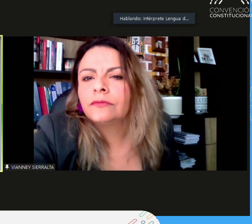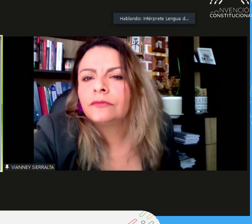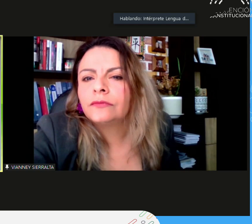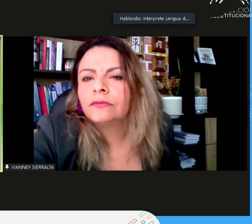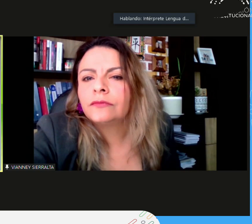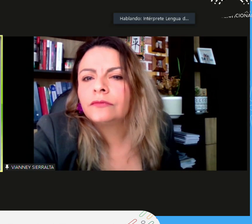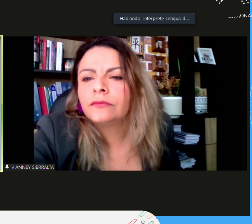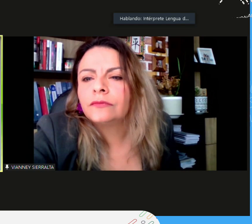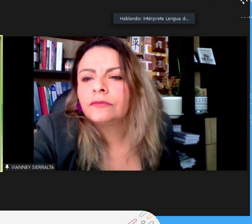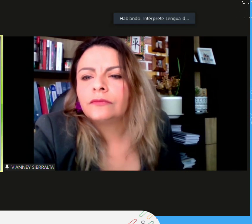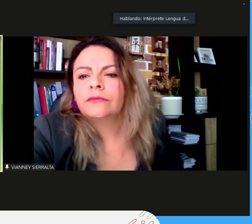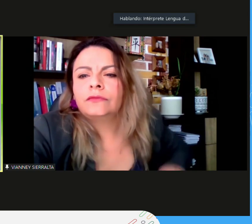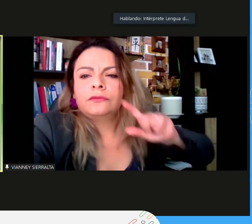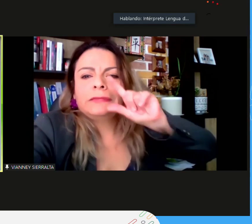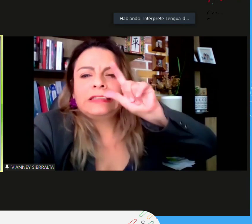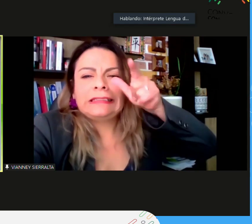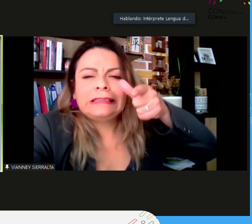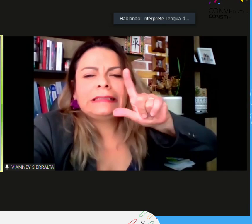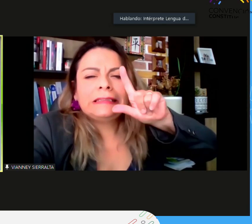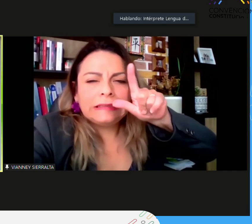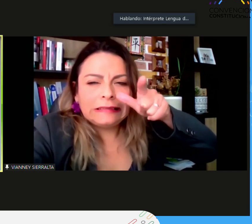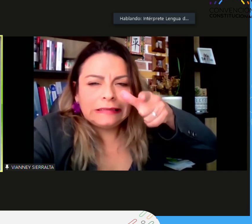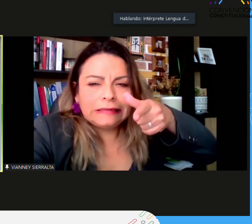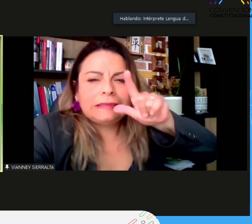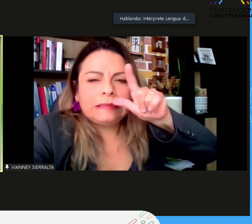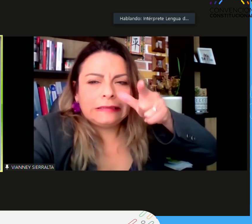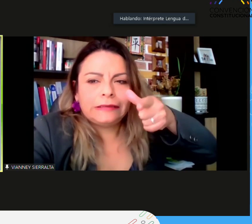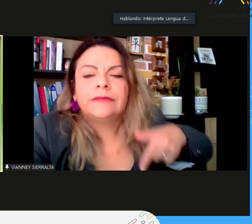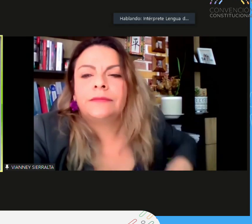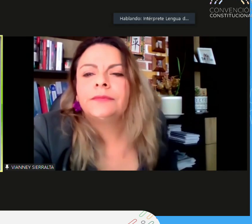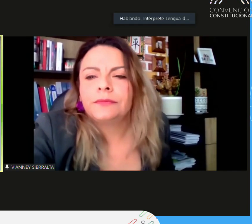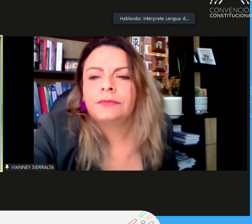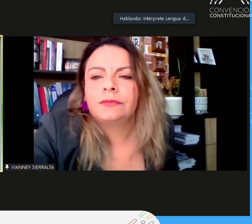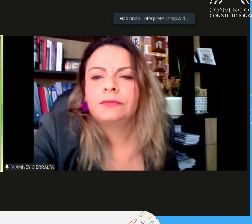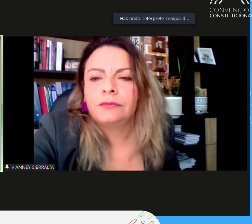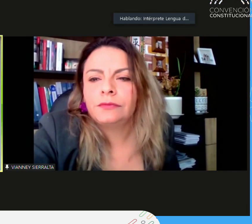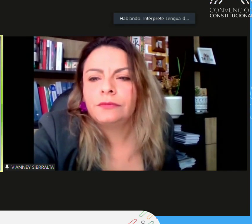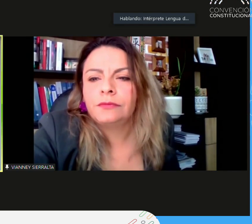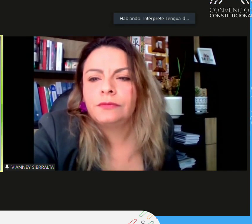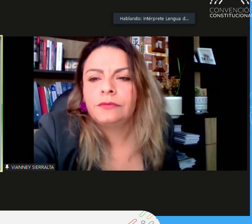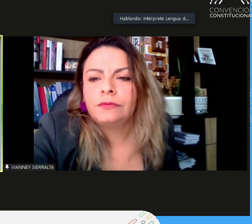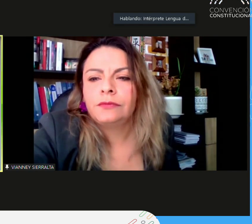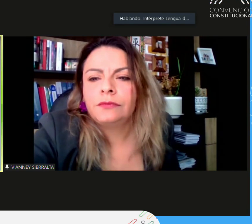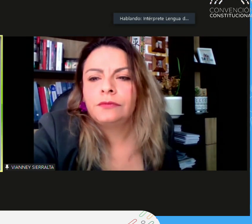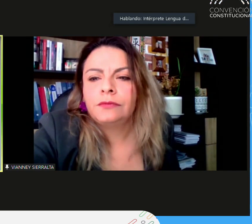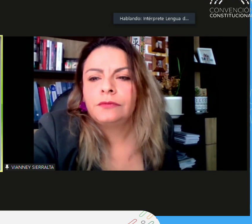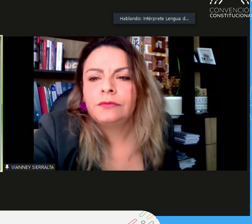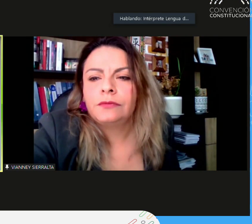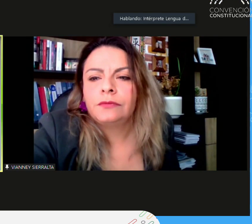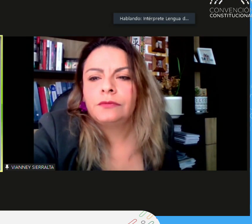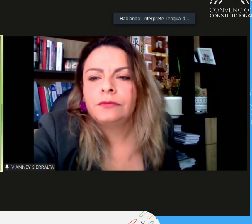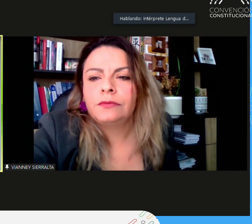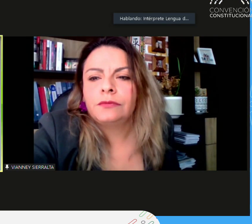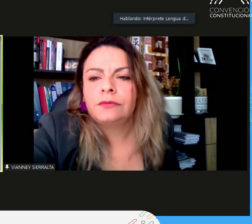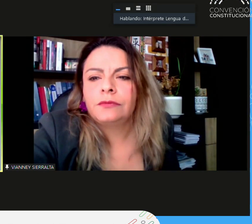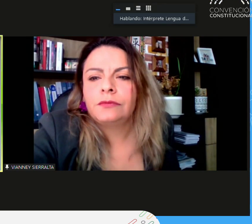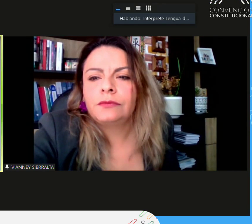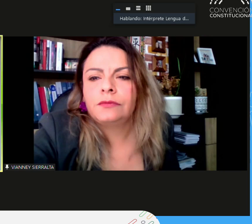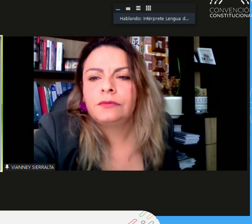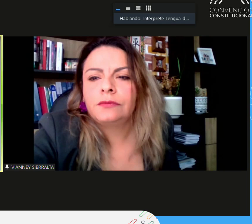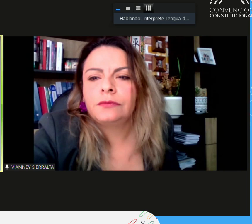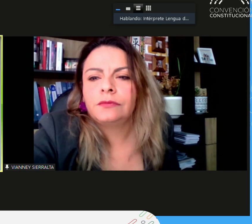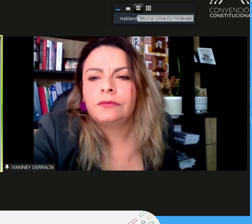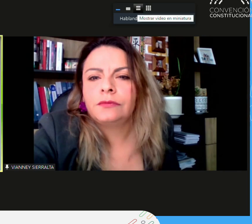con la pandemia, ¿no es cierto? Esto se fue acentuando, en donde nosotros también teníamos que